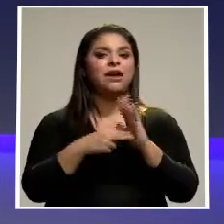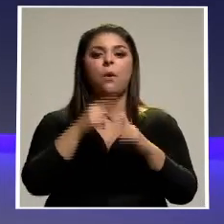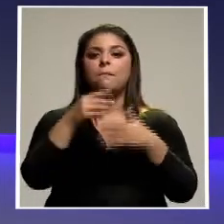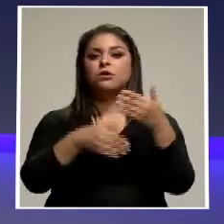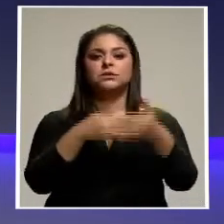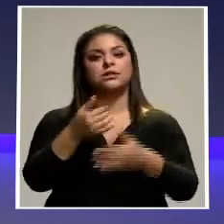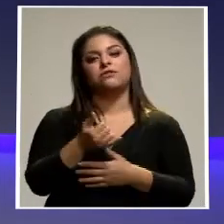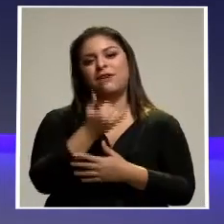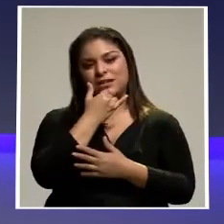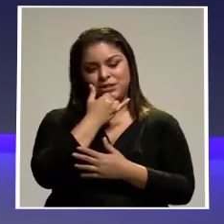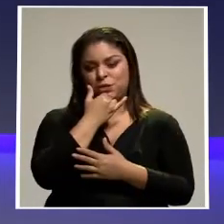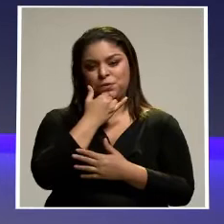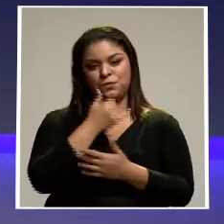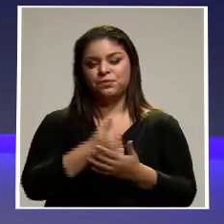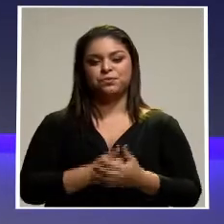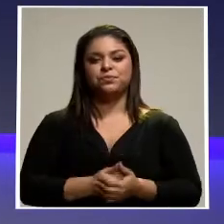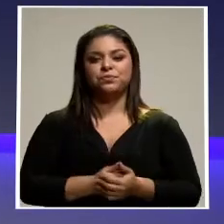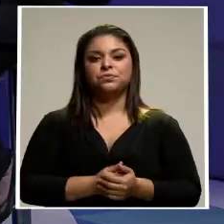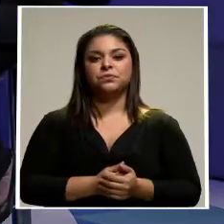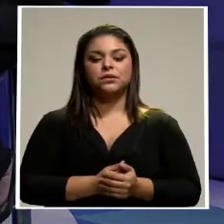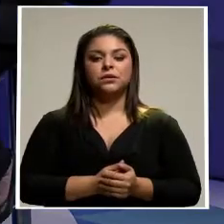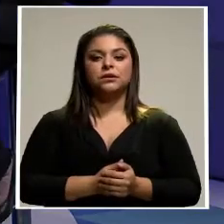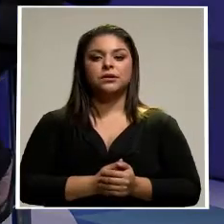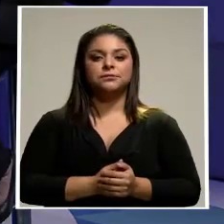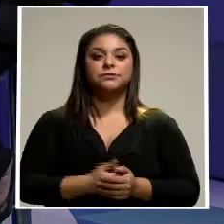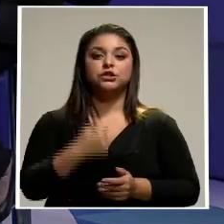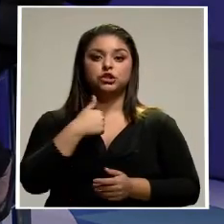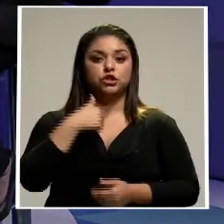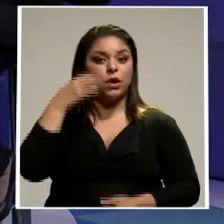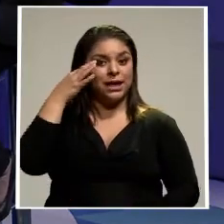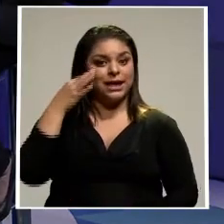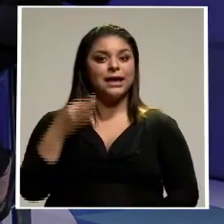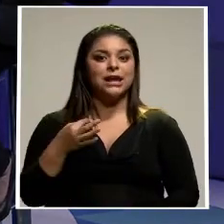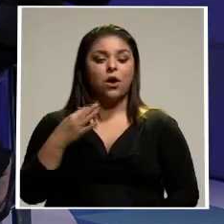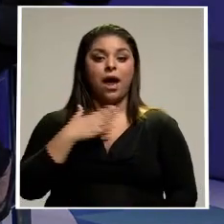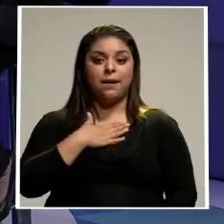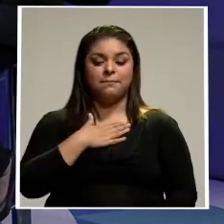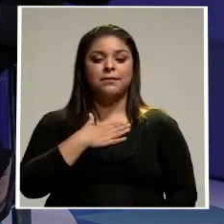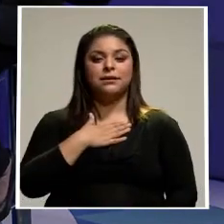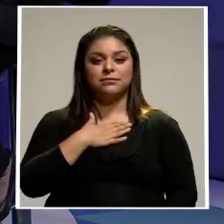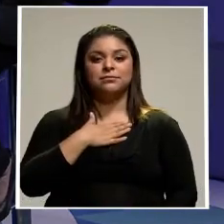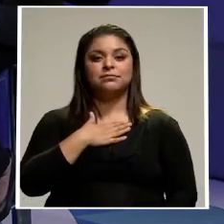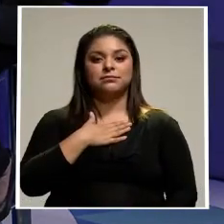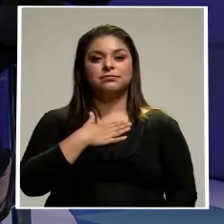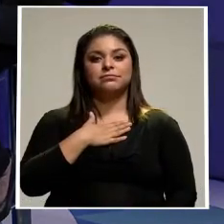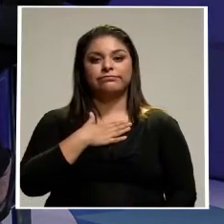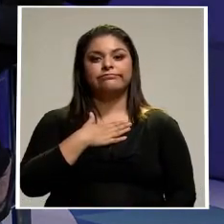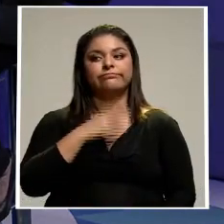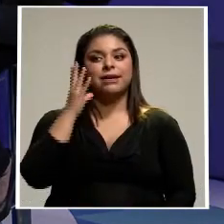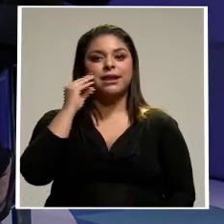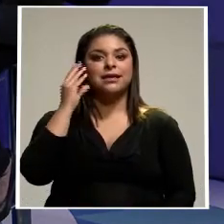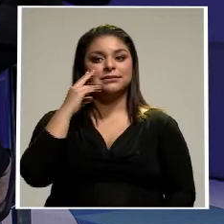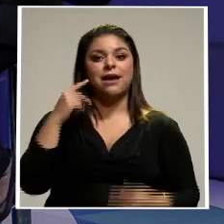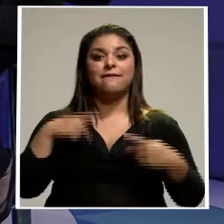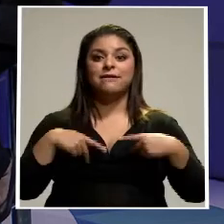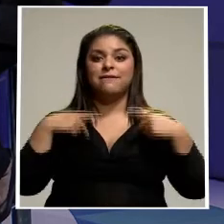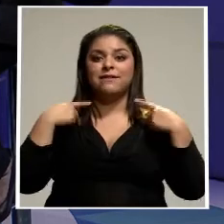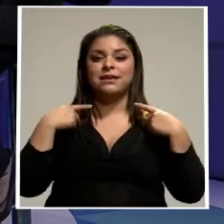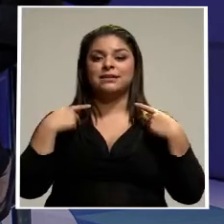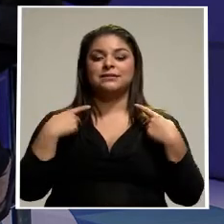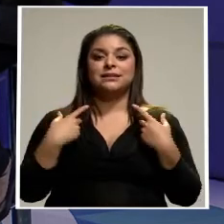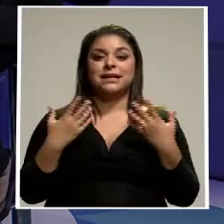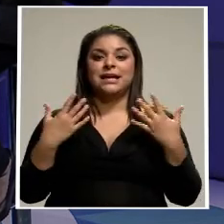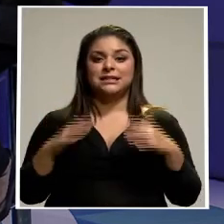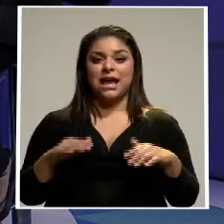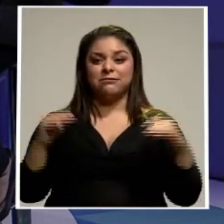fallido. Yo creo que me va a tocar a nosotros vivir el tiempo donde ya la paridad